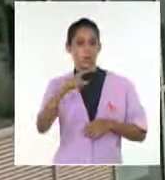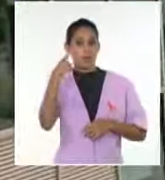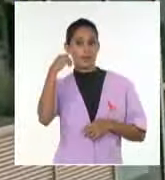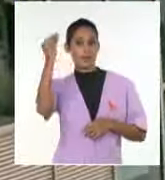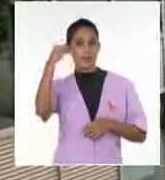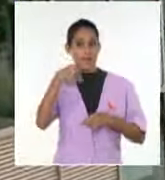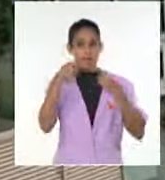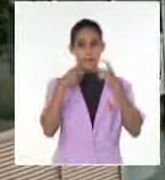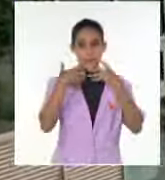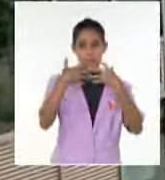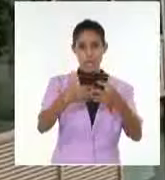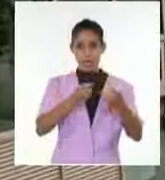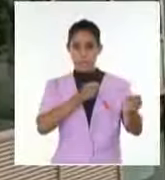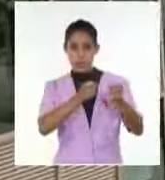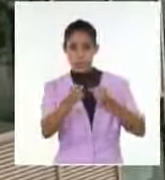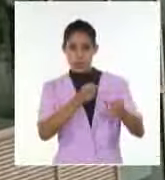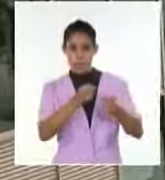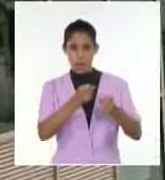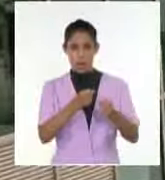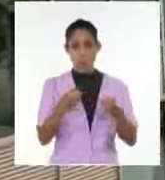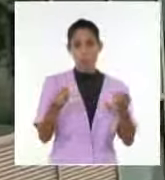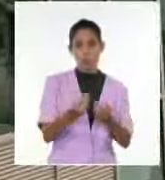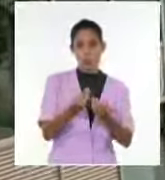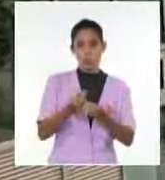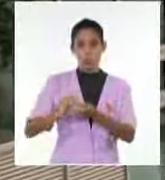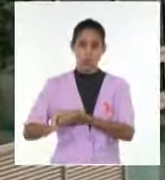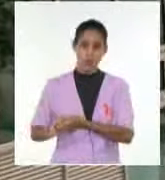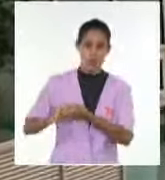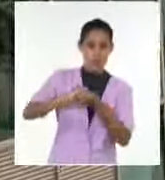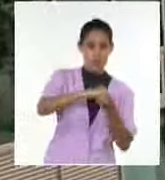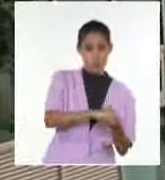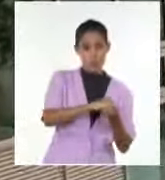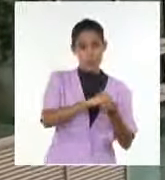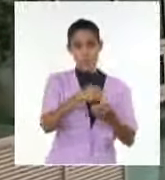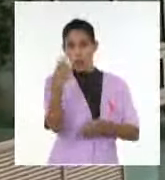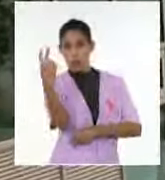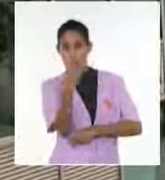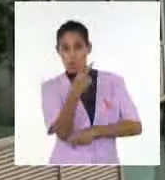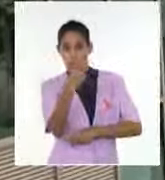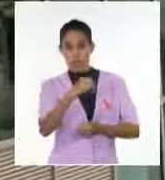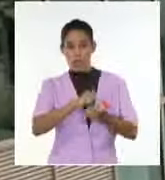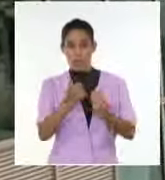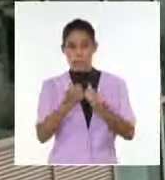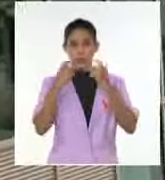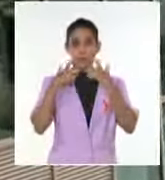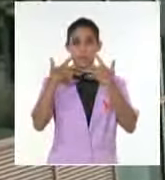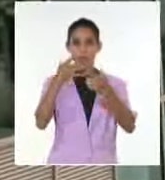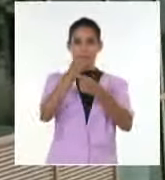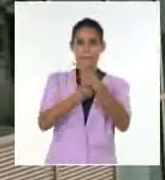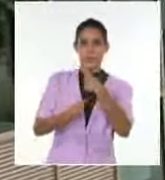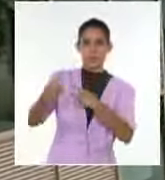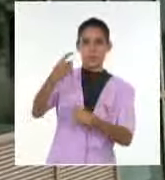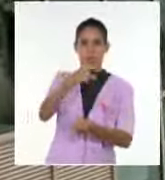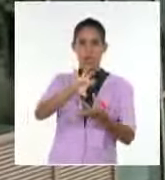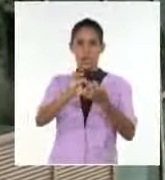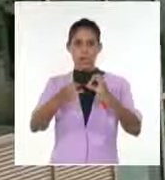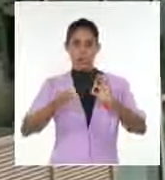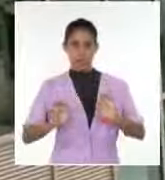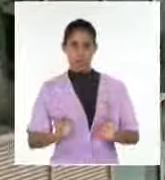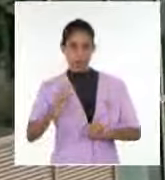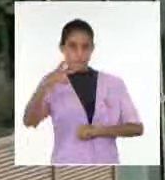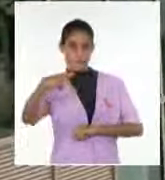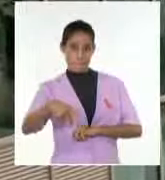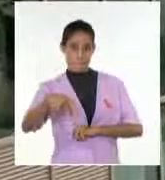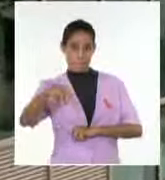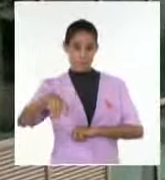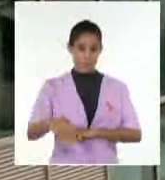la lucha son los dos deportes que tienen la más alta responsabilidad para Cuba en estos Juegos Olímpicos, y esperar a ver si los que están